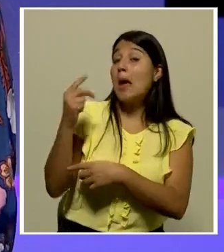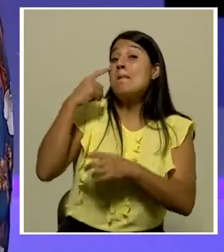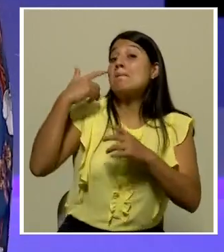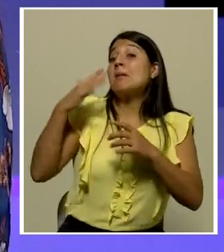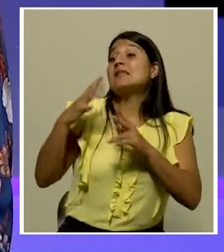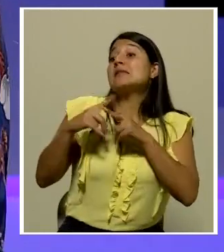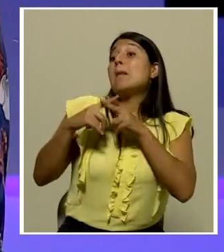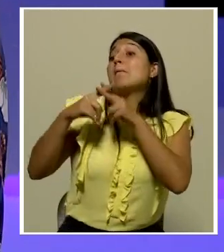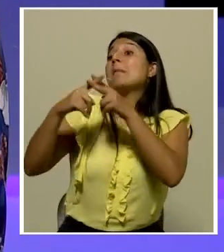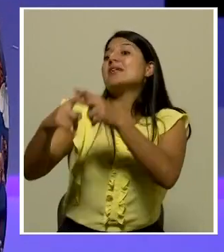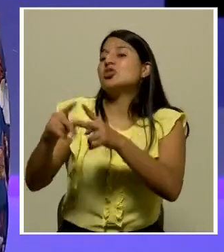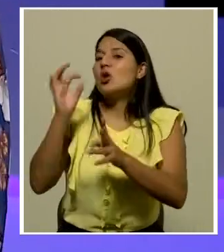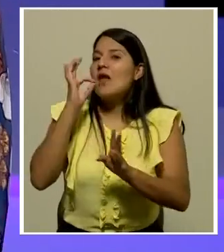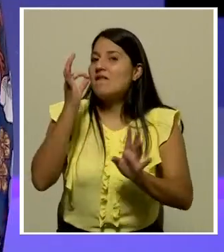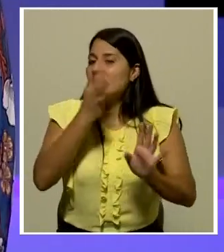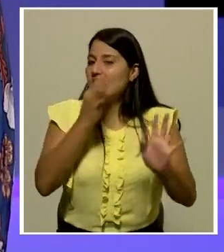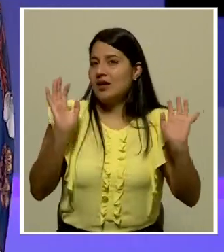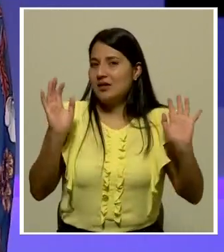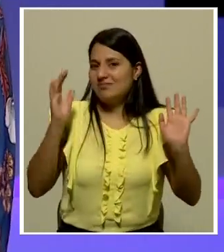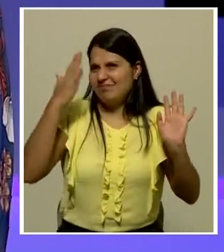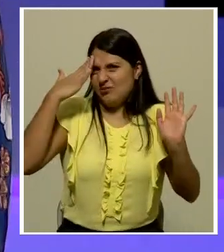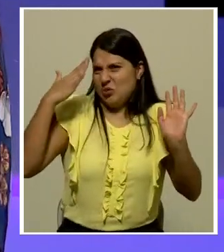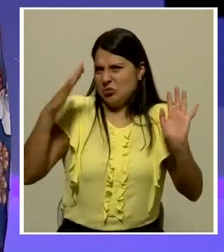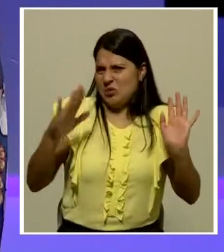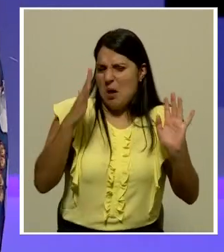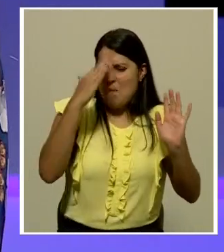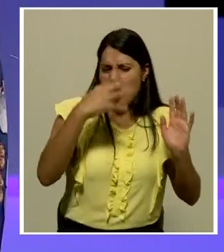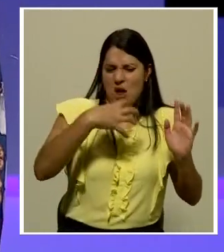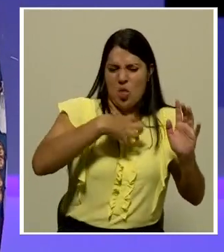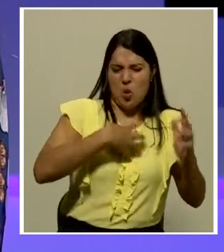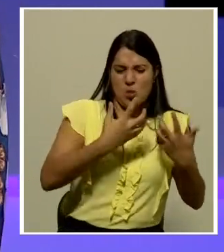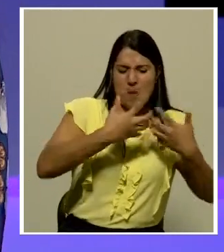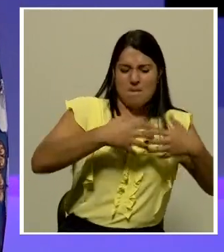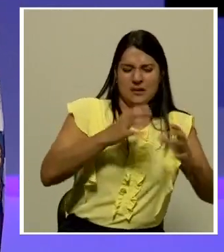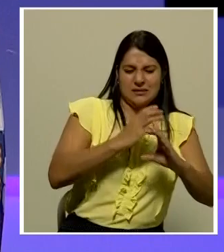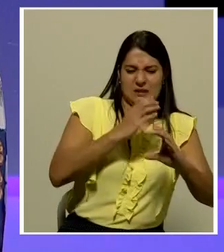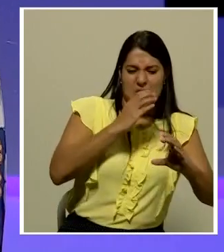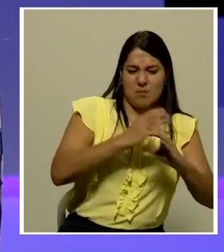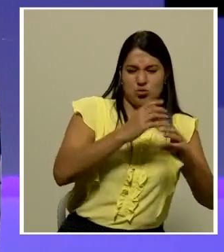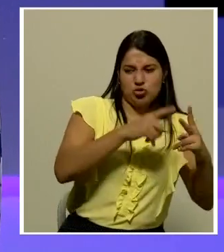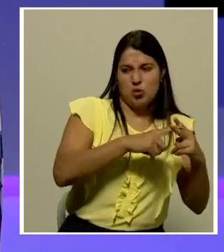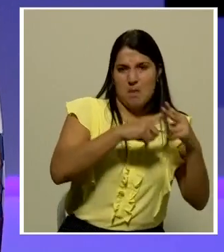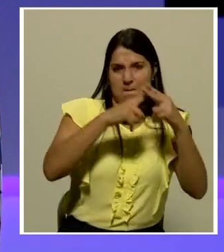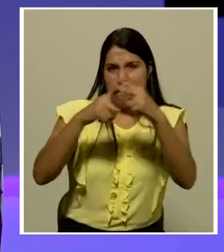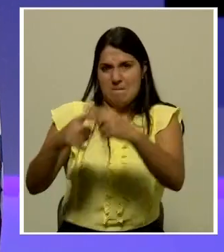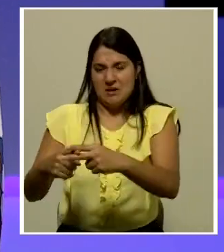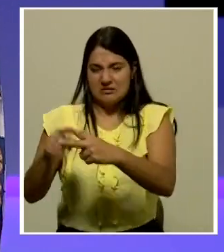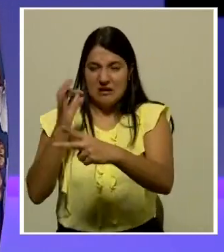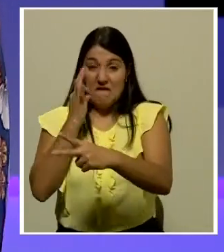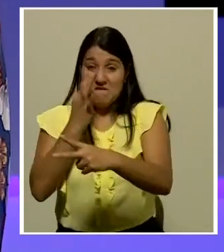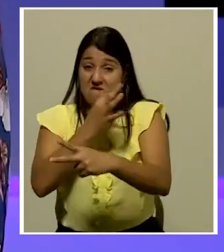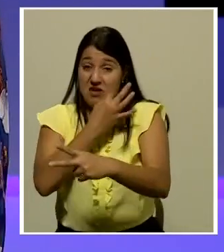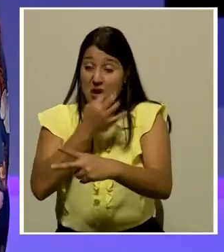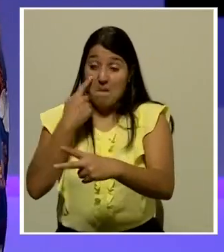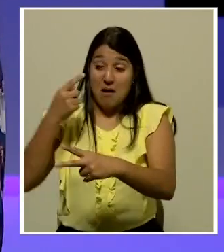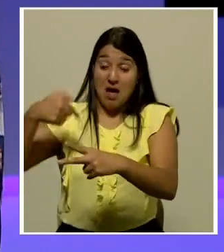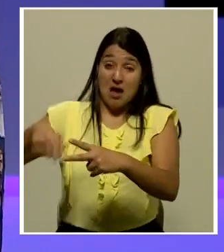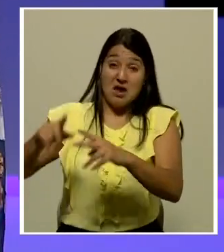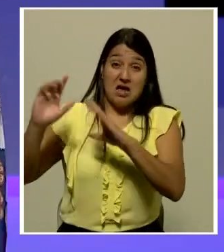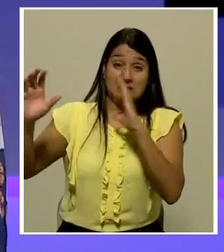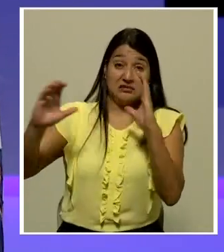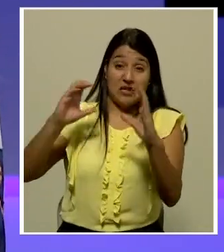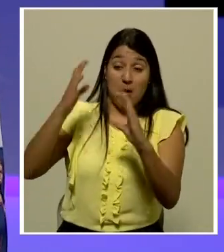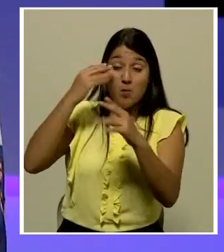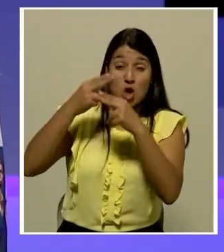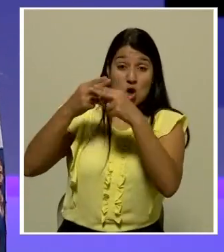términos empresarios prestan a personas que van a decidir casos judiciales, por ejemplo, una finca para una